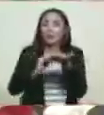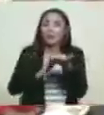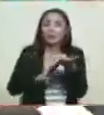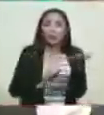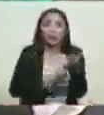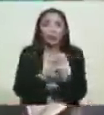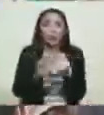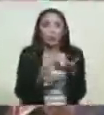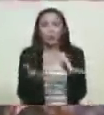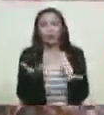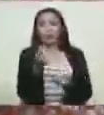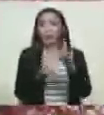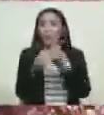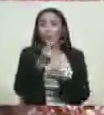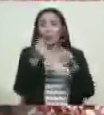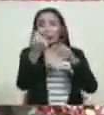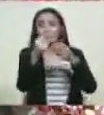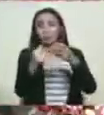patria.